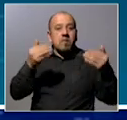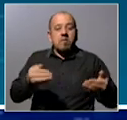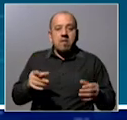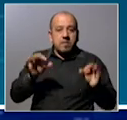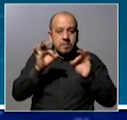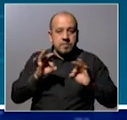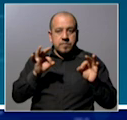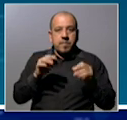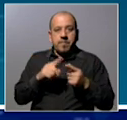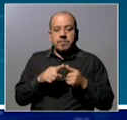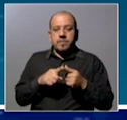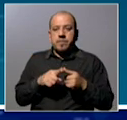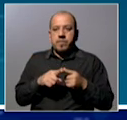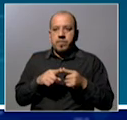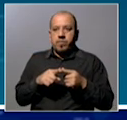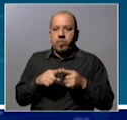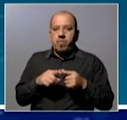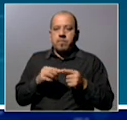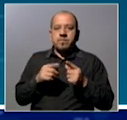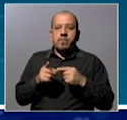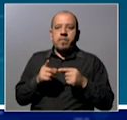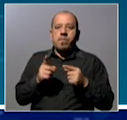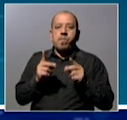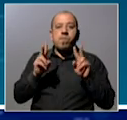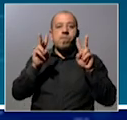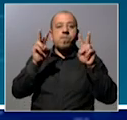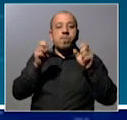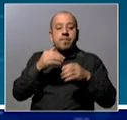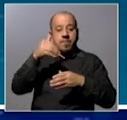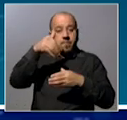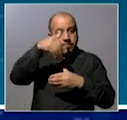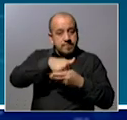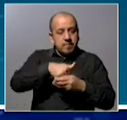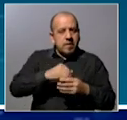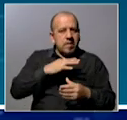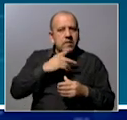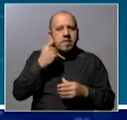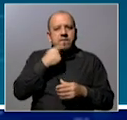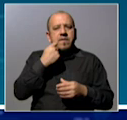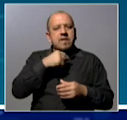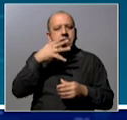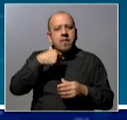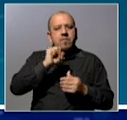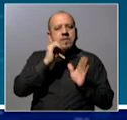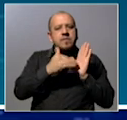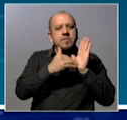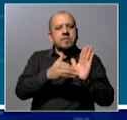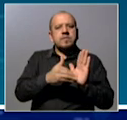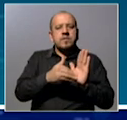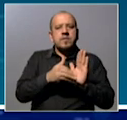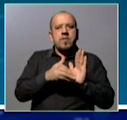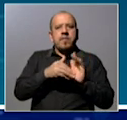lo que es la intención de votos. Acá falta una mayor representación de distintos